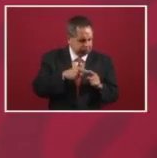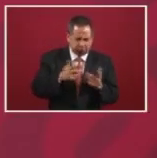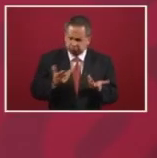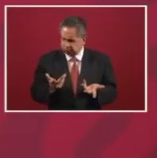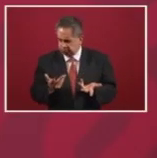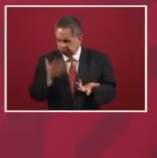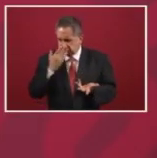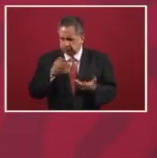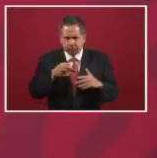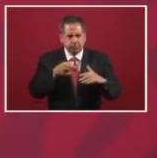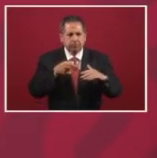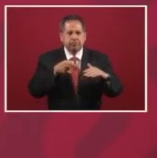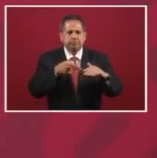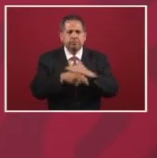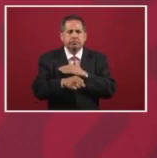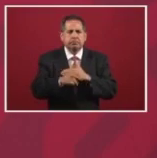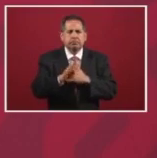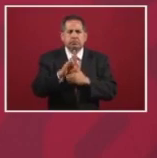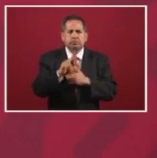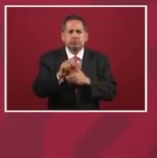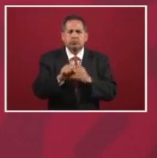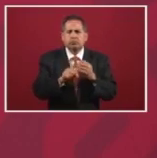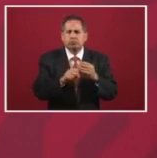Es un Metrobús